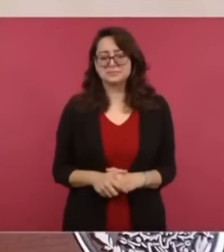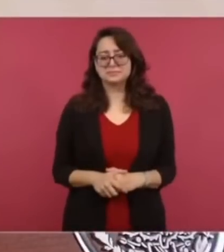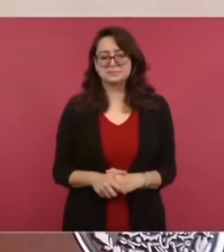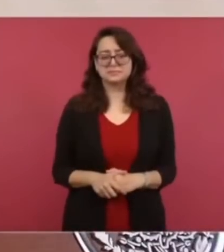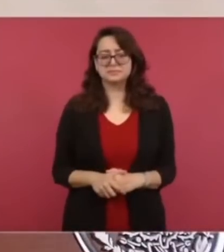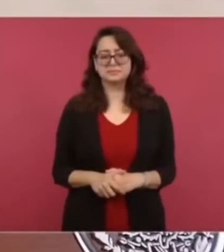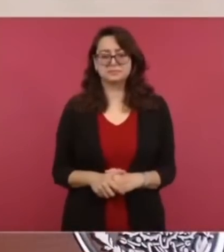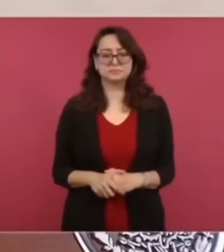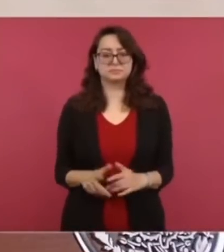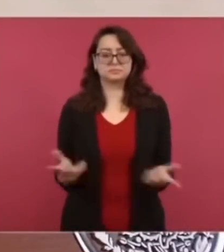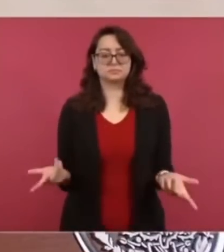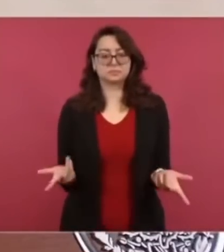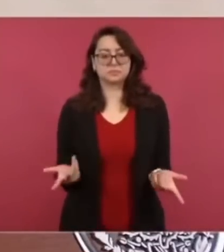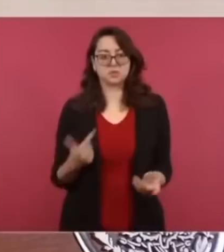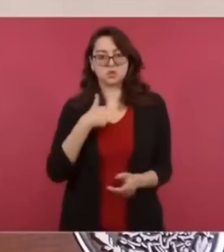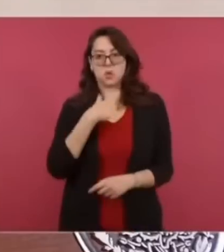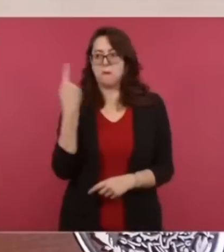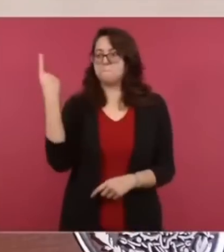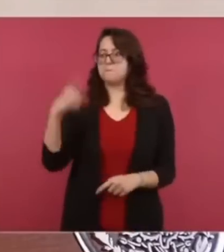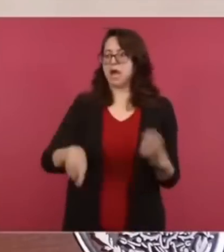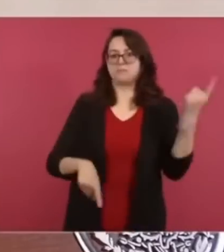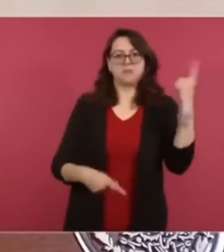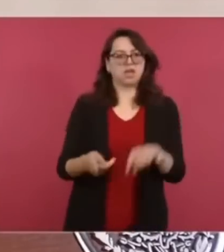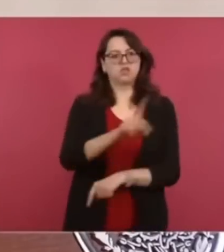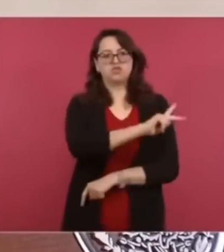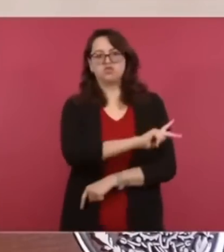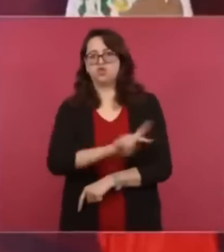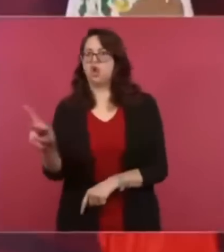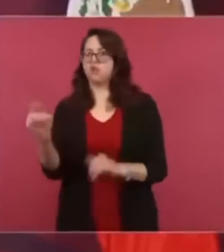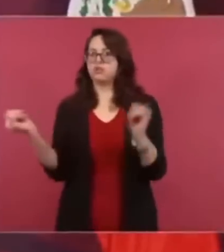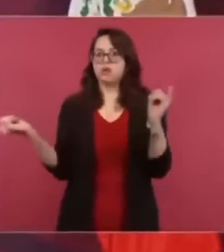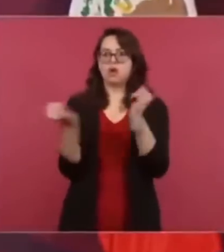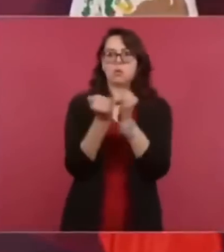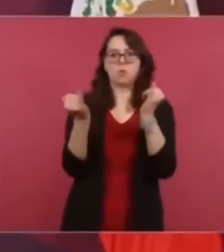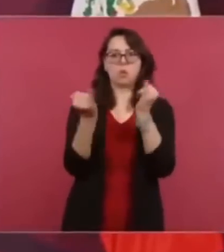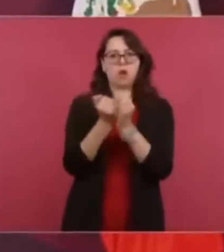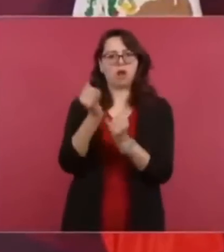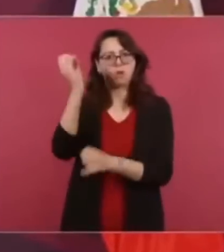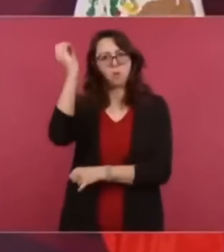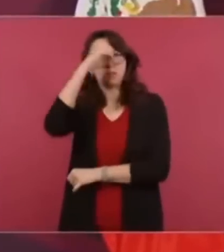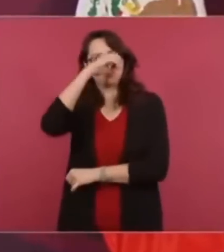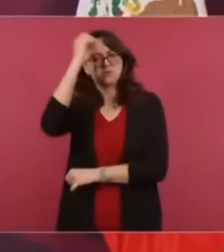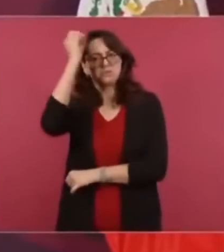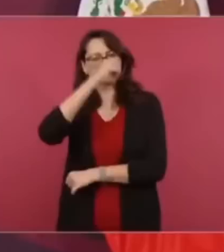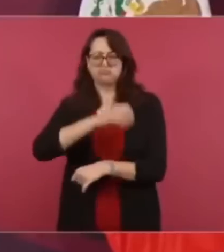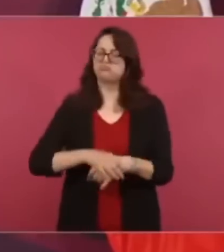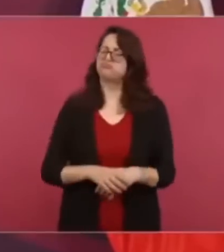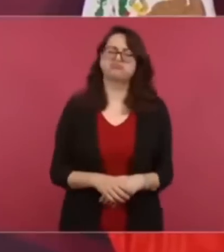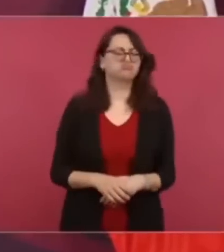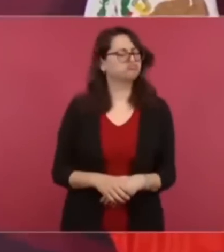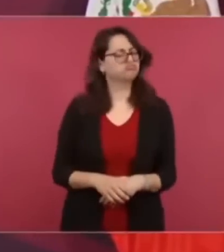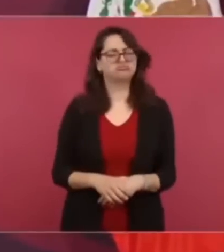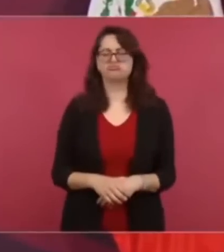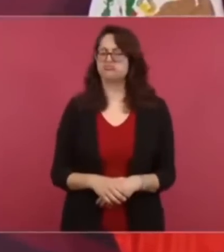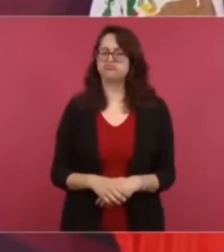no hay un pensamiento único. La democracia es eso,